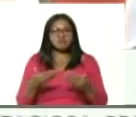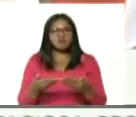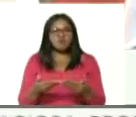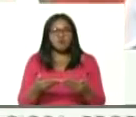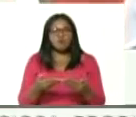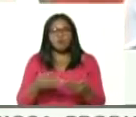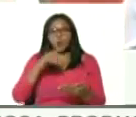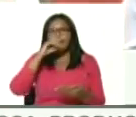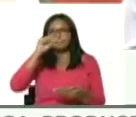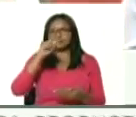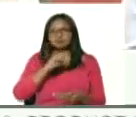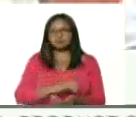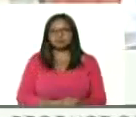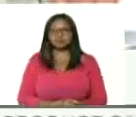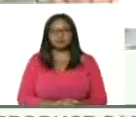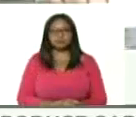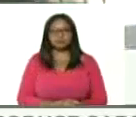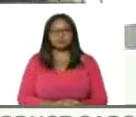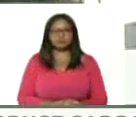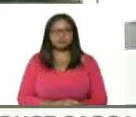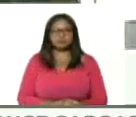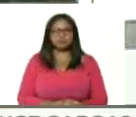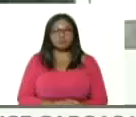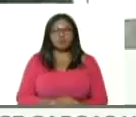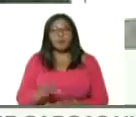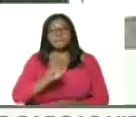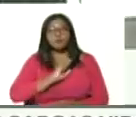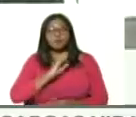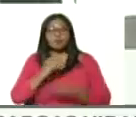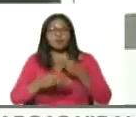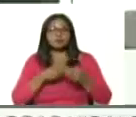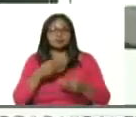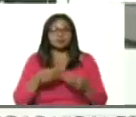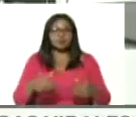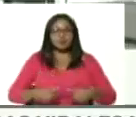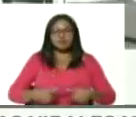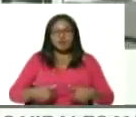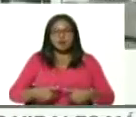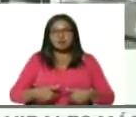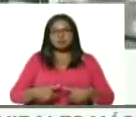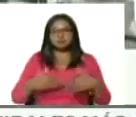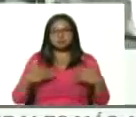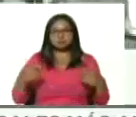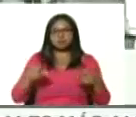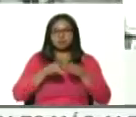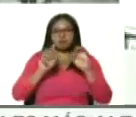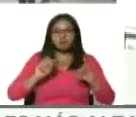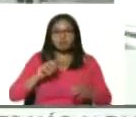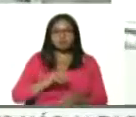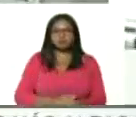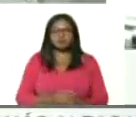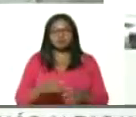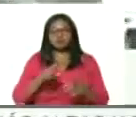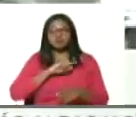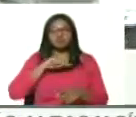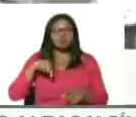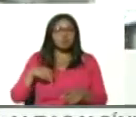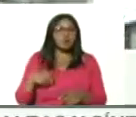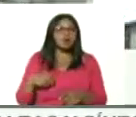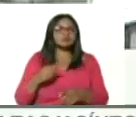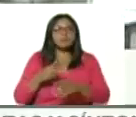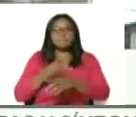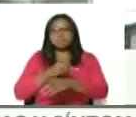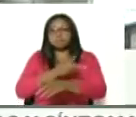usted sin duda alguna ha estado contribuyendo y haciendo grandes esfuerzos para que hoy nuestras parroquias, nuestros